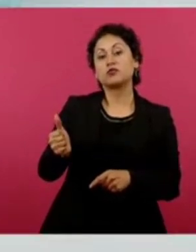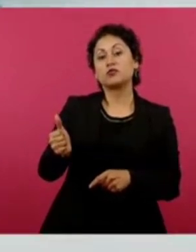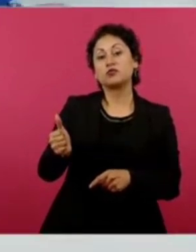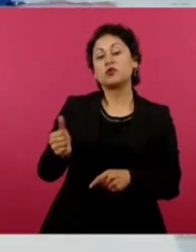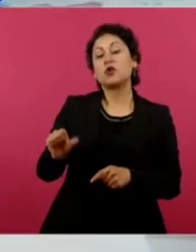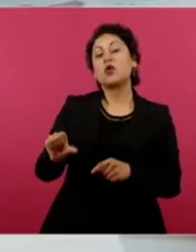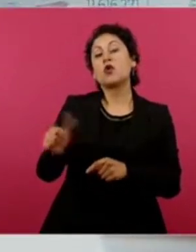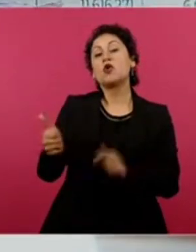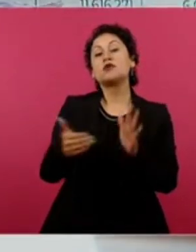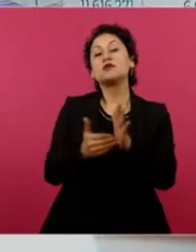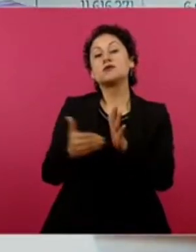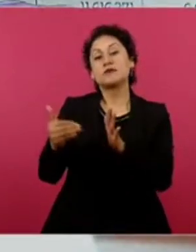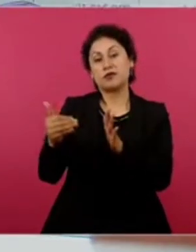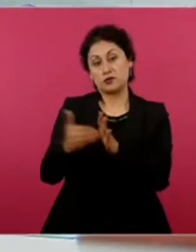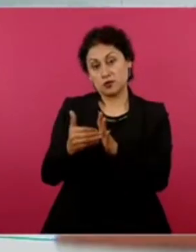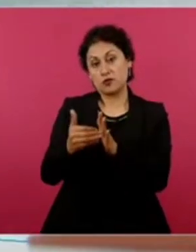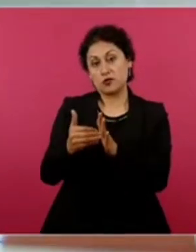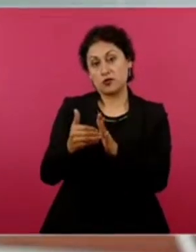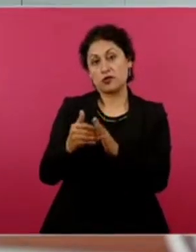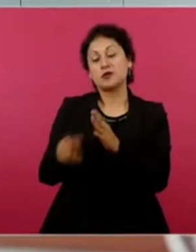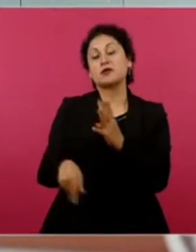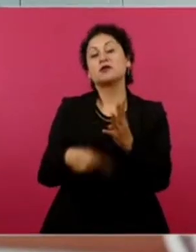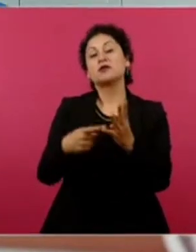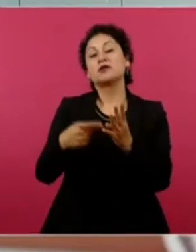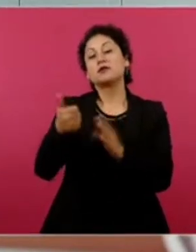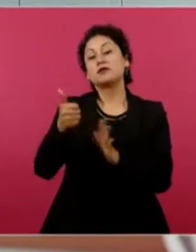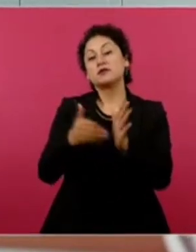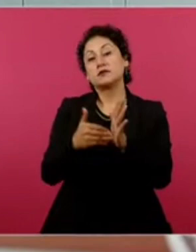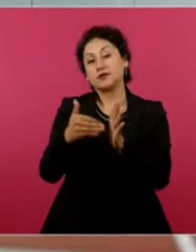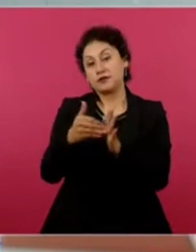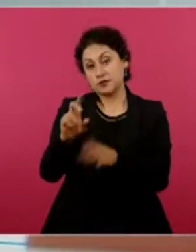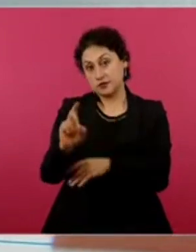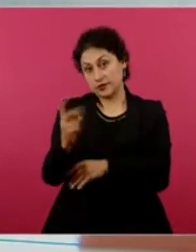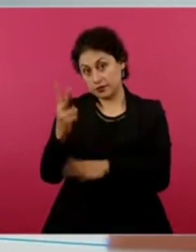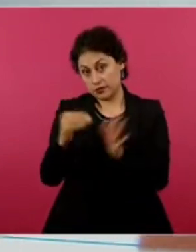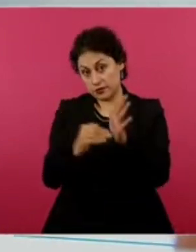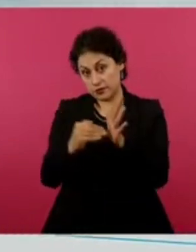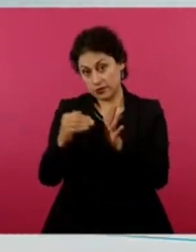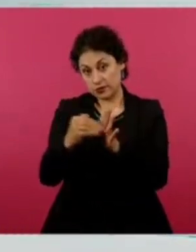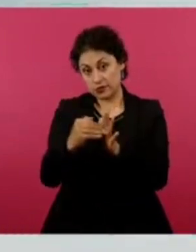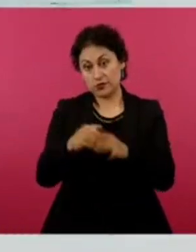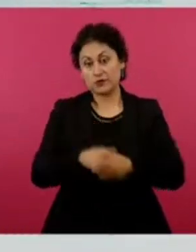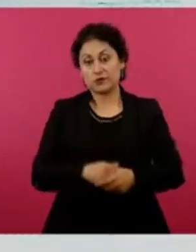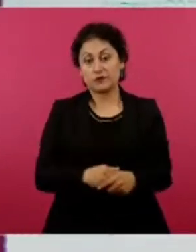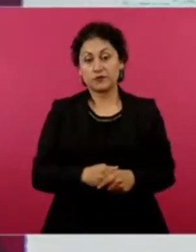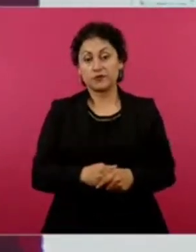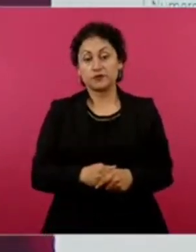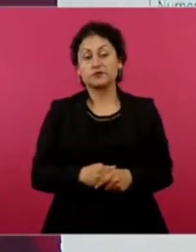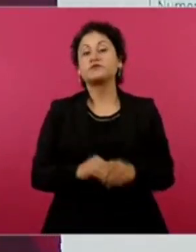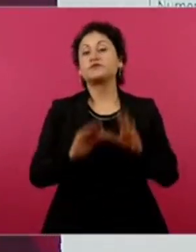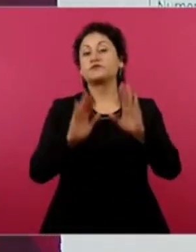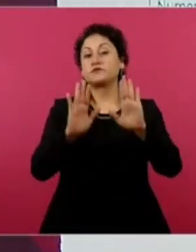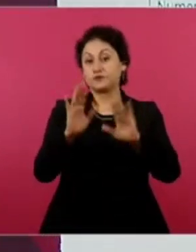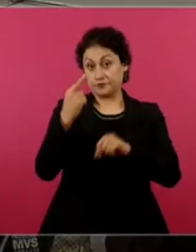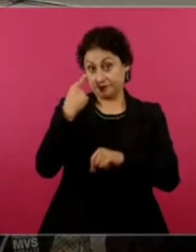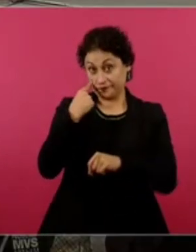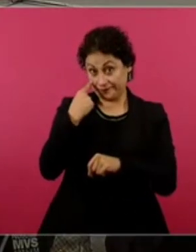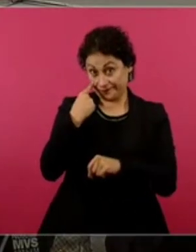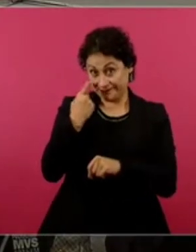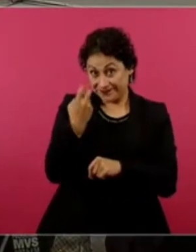11 millones, 6 millones y 32 millones. Bueno, esta empresa,